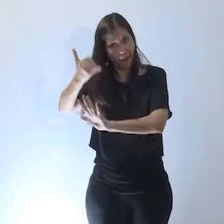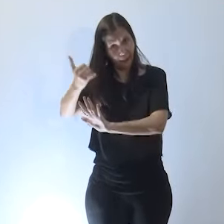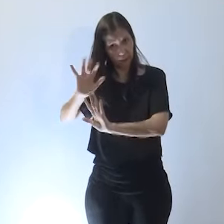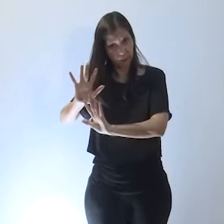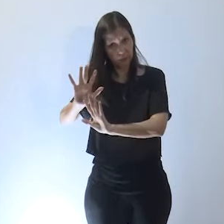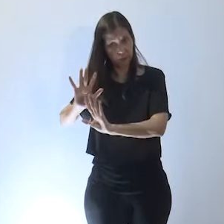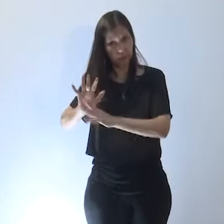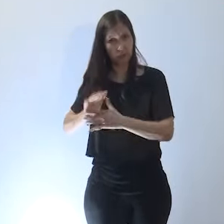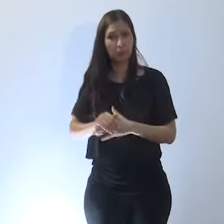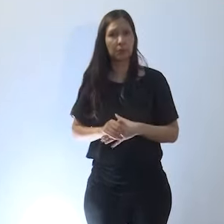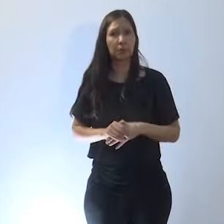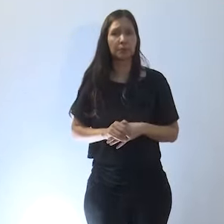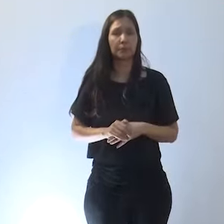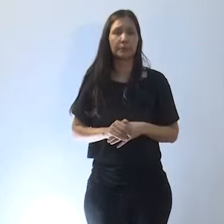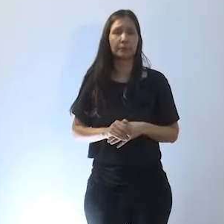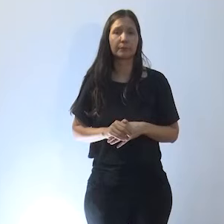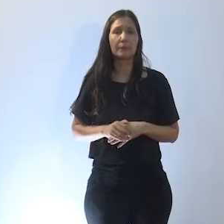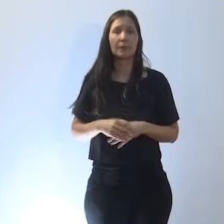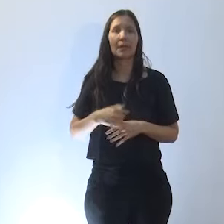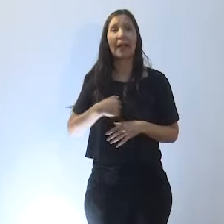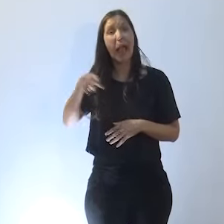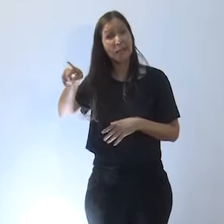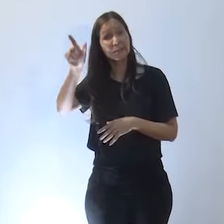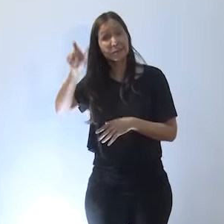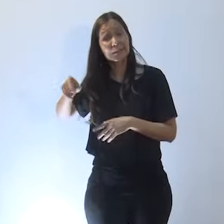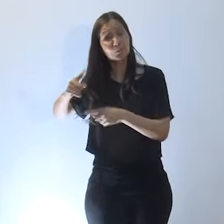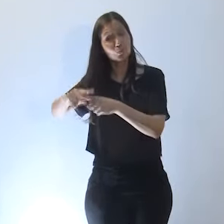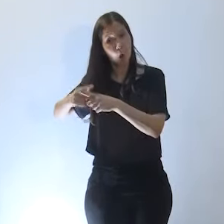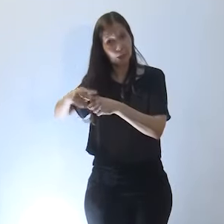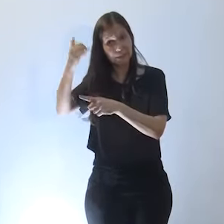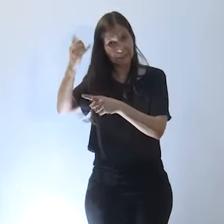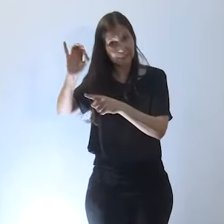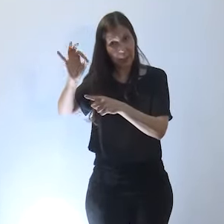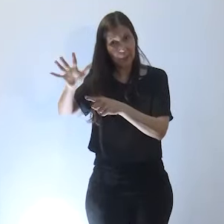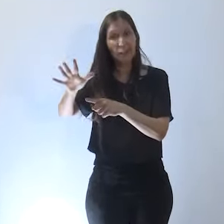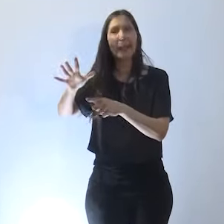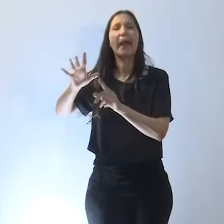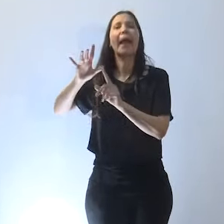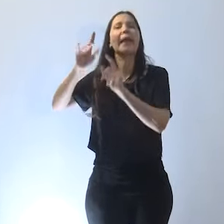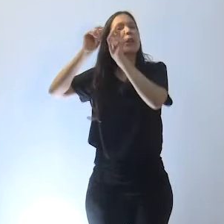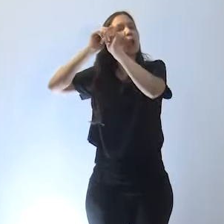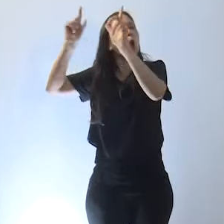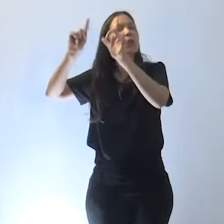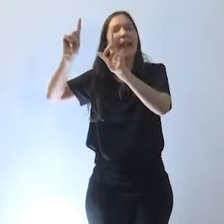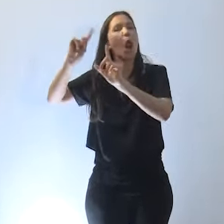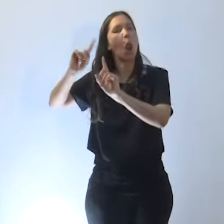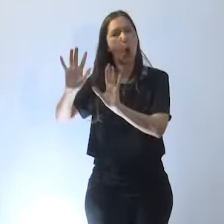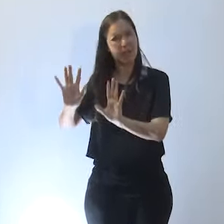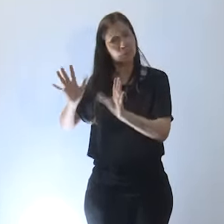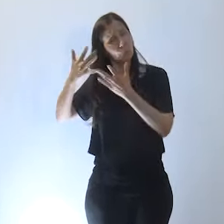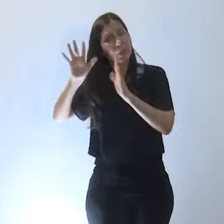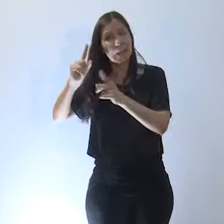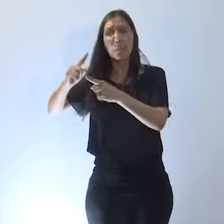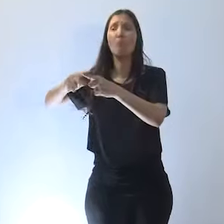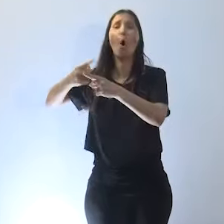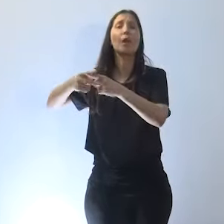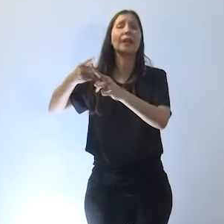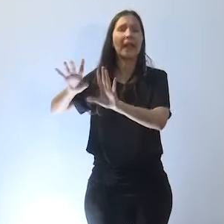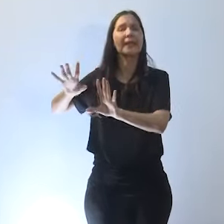digamos ahora que esté politizado ese pib no significa que esté ideologizar significa que hay una